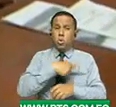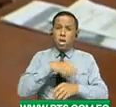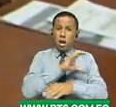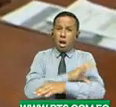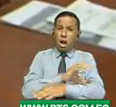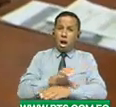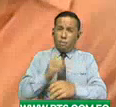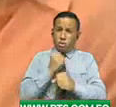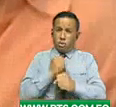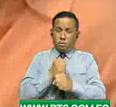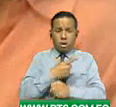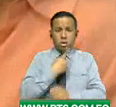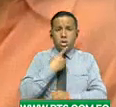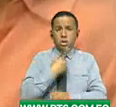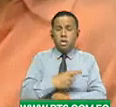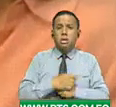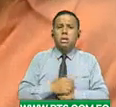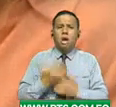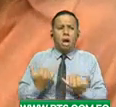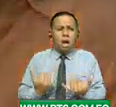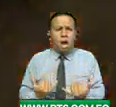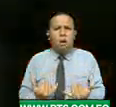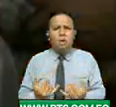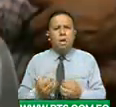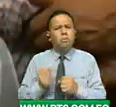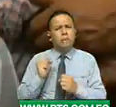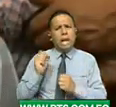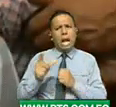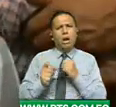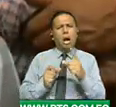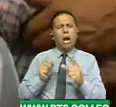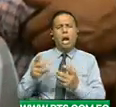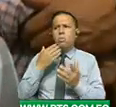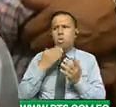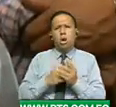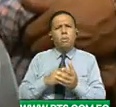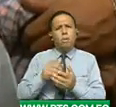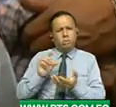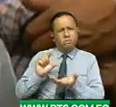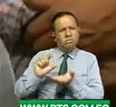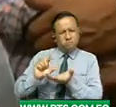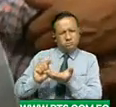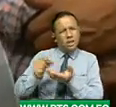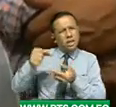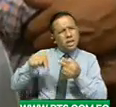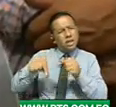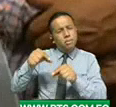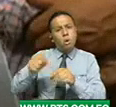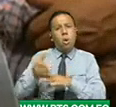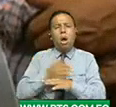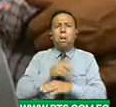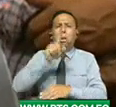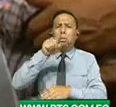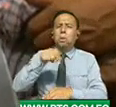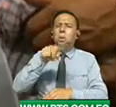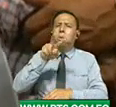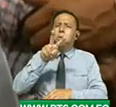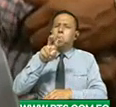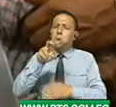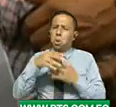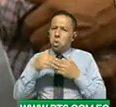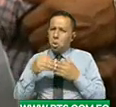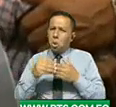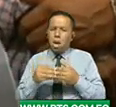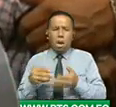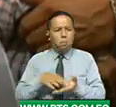la escalada en los insumos no baja el brazo. El agricultor sembraba con $1,200 su hectárea, ahora